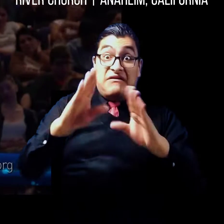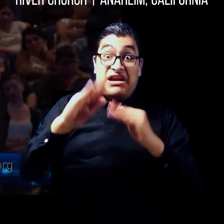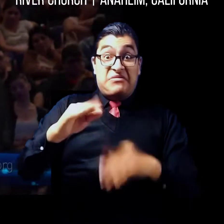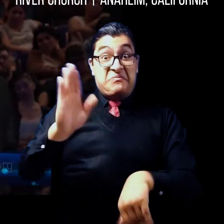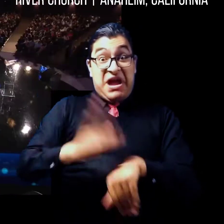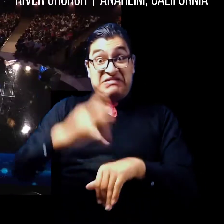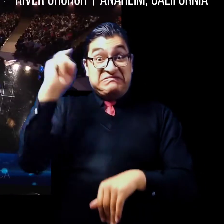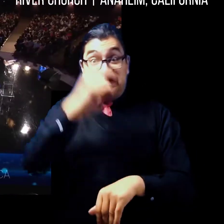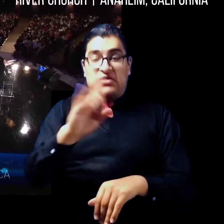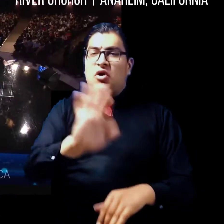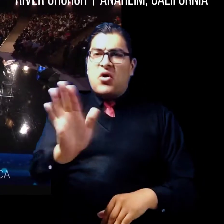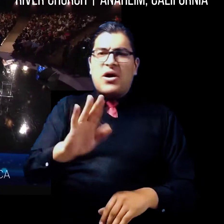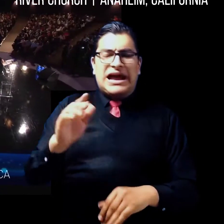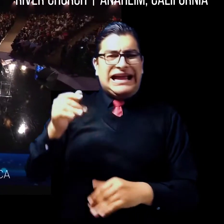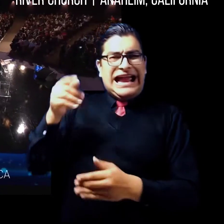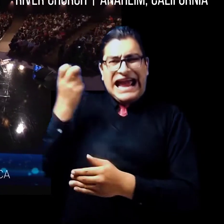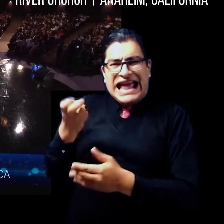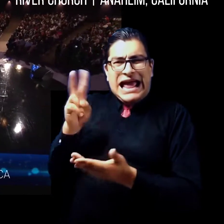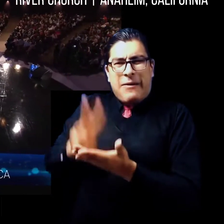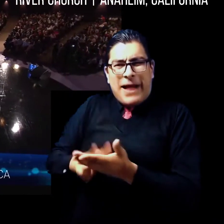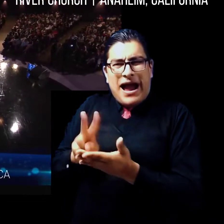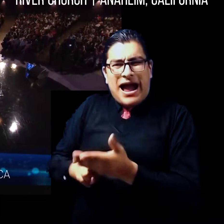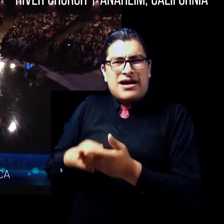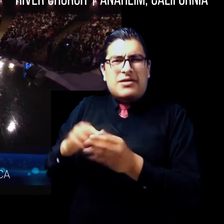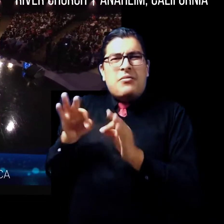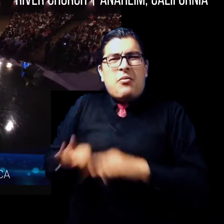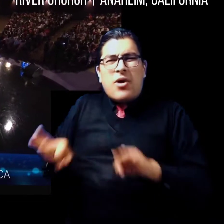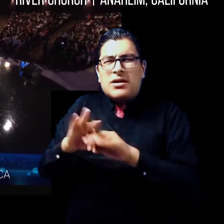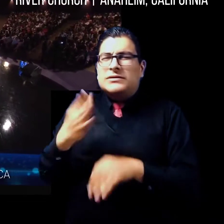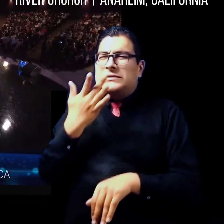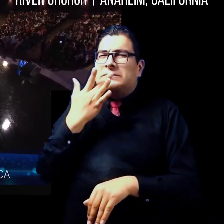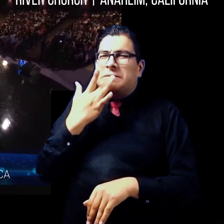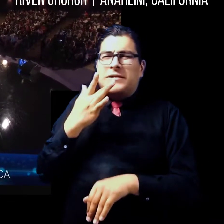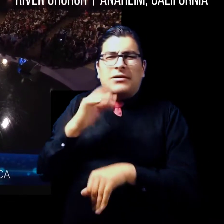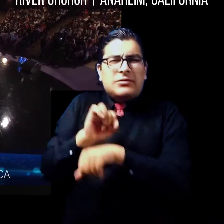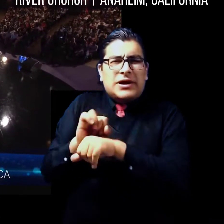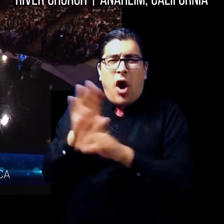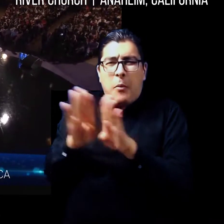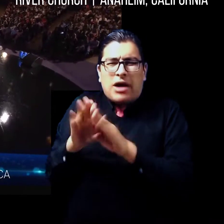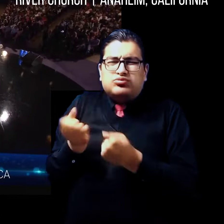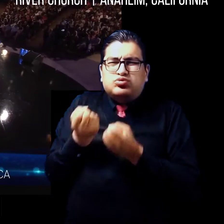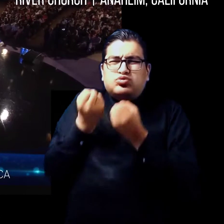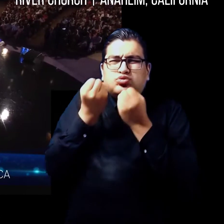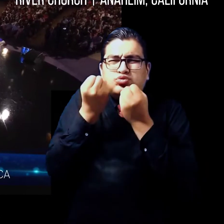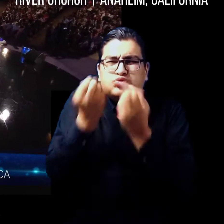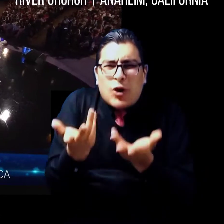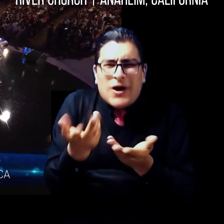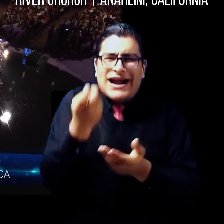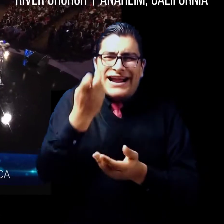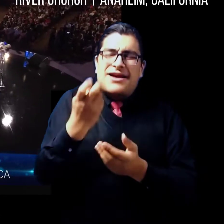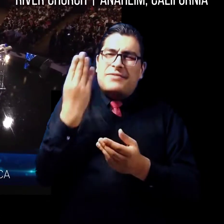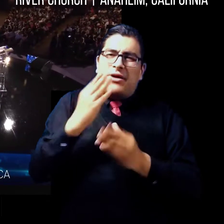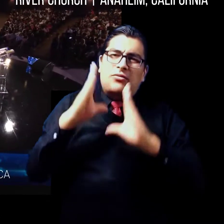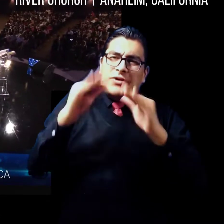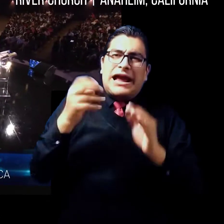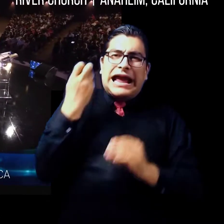quiero conservar la profunda simplicidad de ese evangelio por todos los tiempos. Pero la pregunta del día